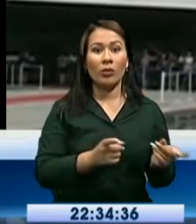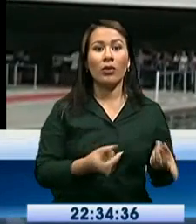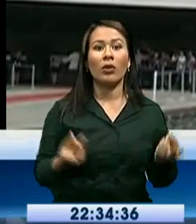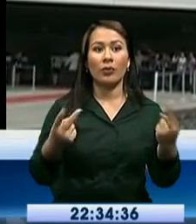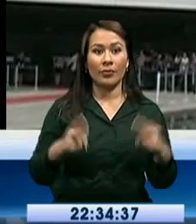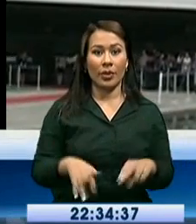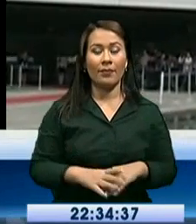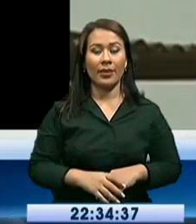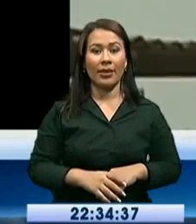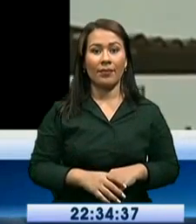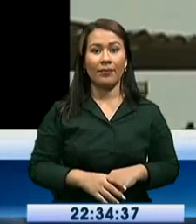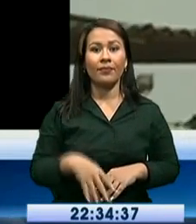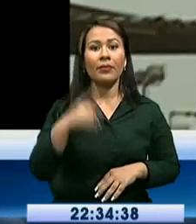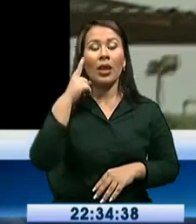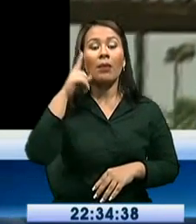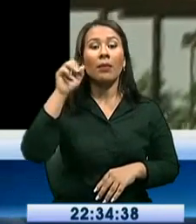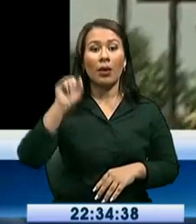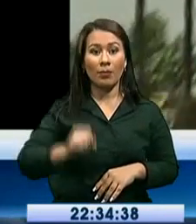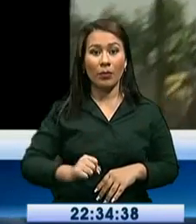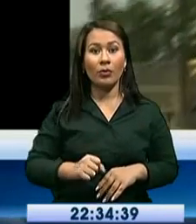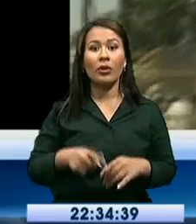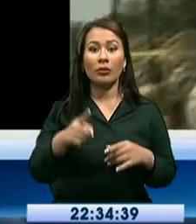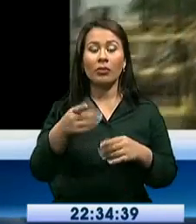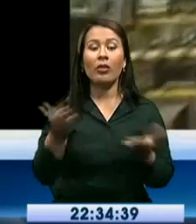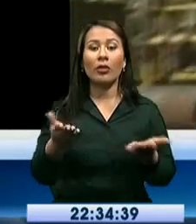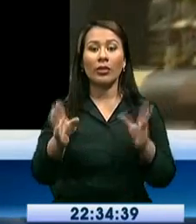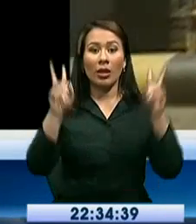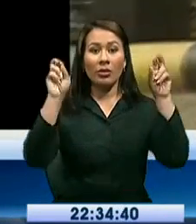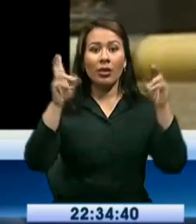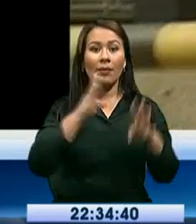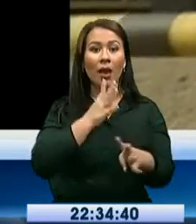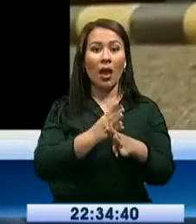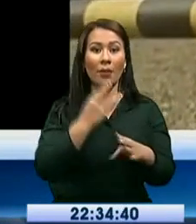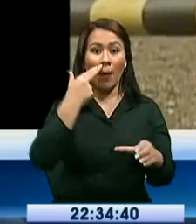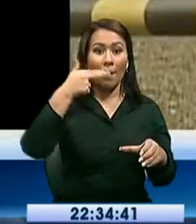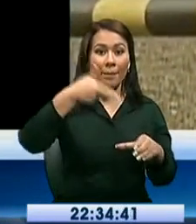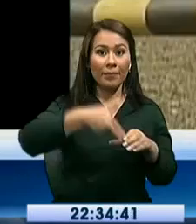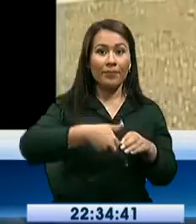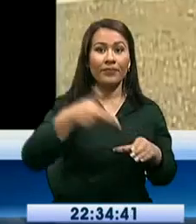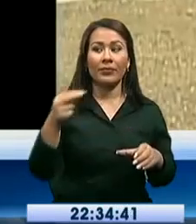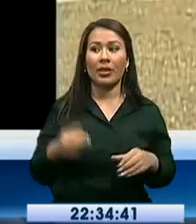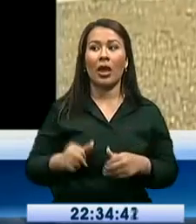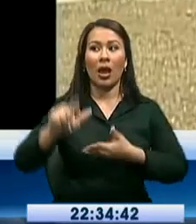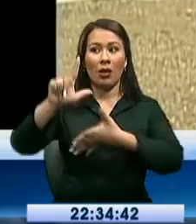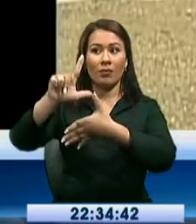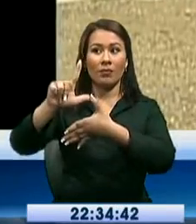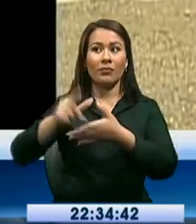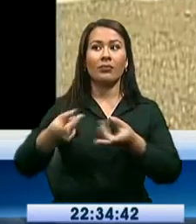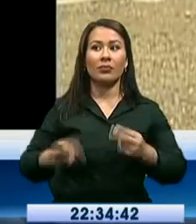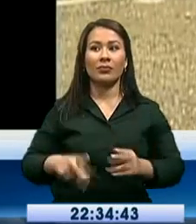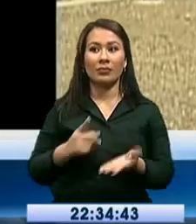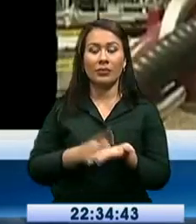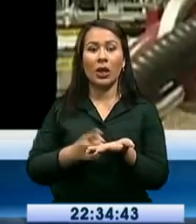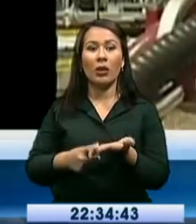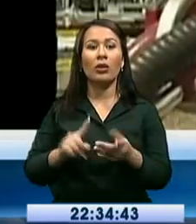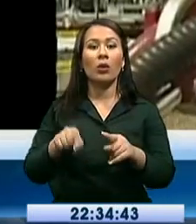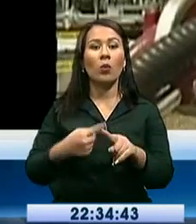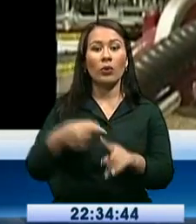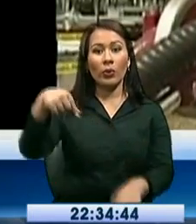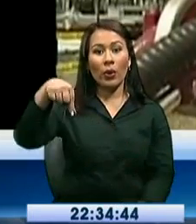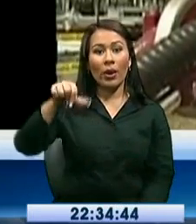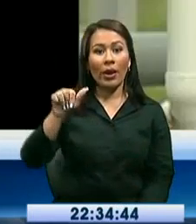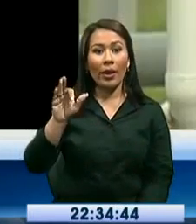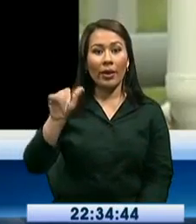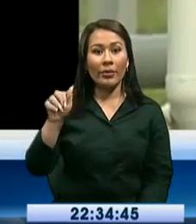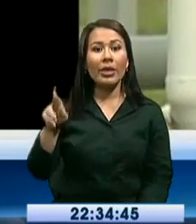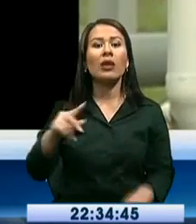UNASUR para analizar la situación del mercado petrolero. Como bloque, América Latina llegará a la reunión de Doha en Qatar el próximo